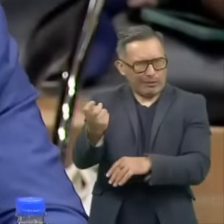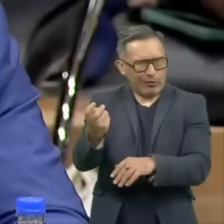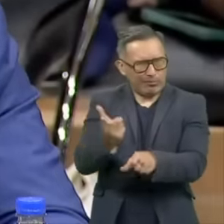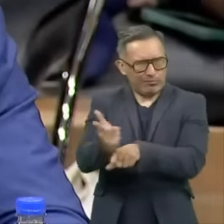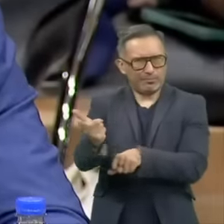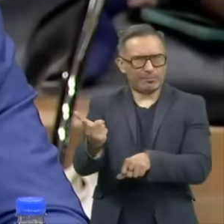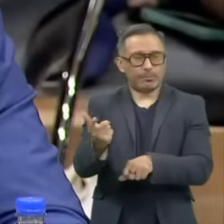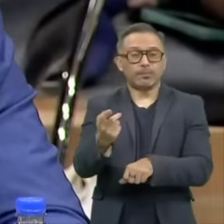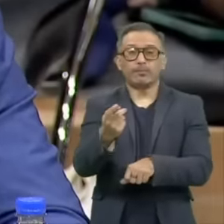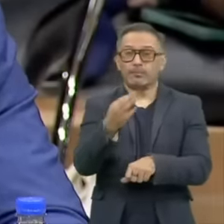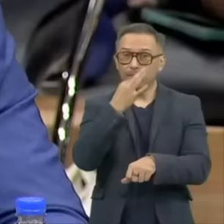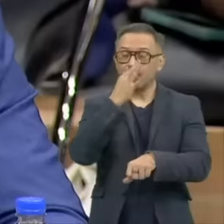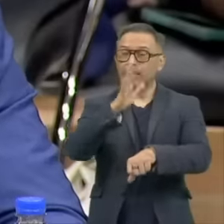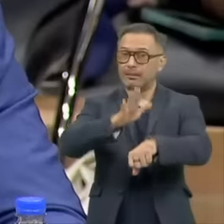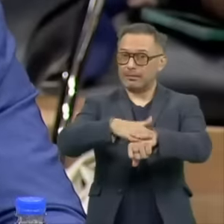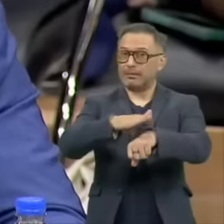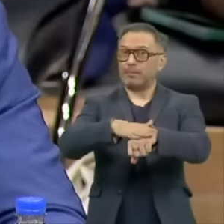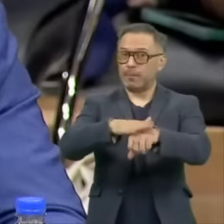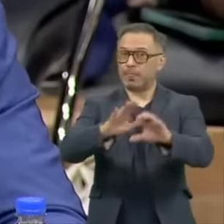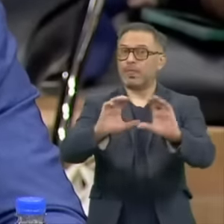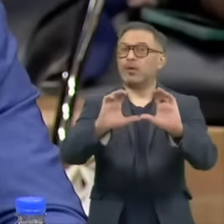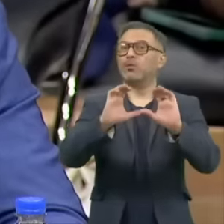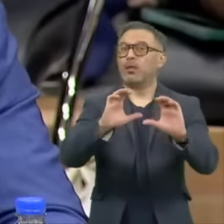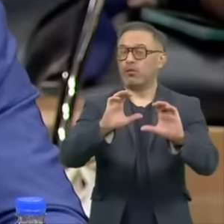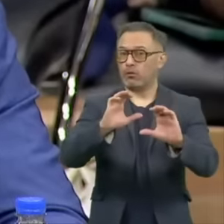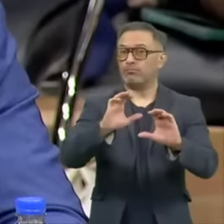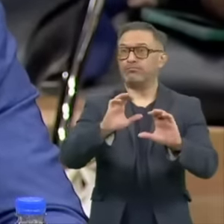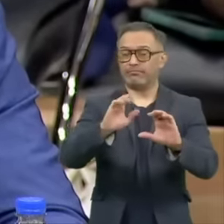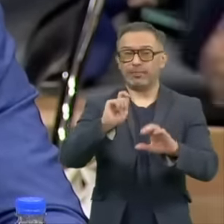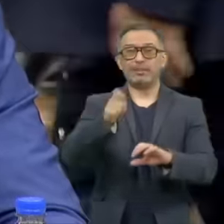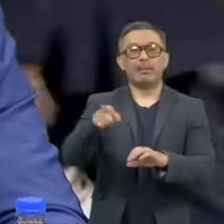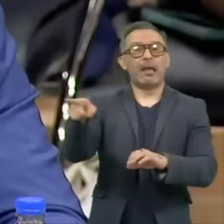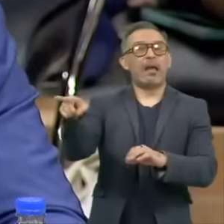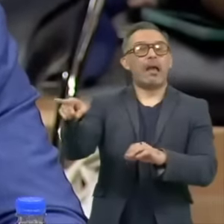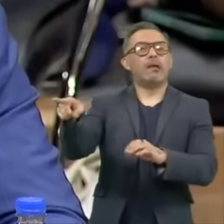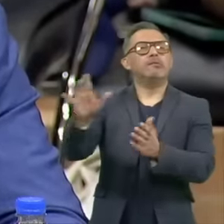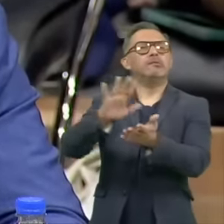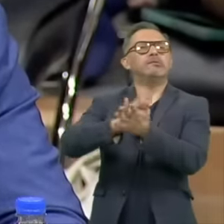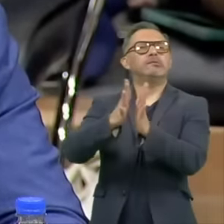poner, que es un fraude a la ley.